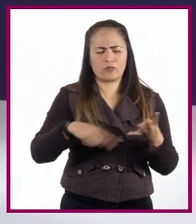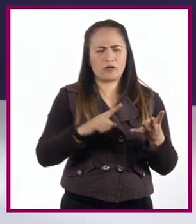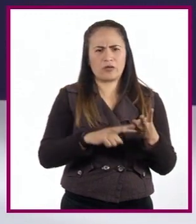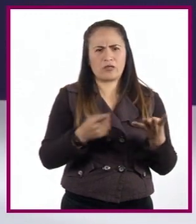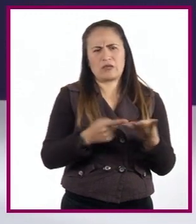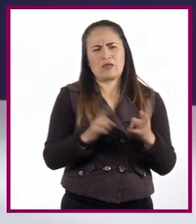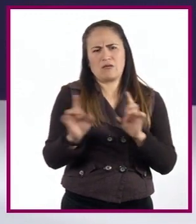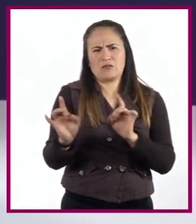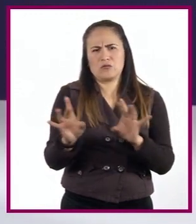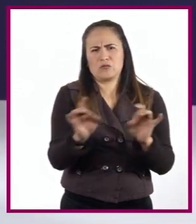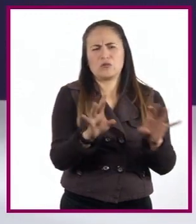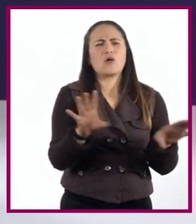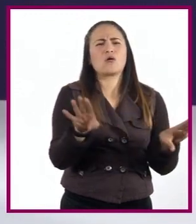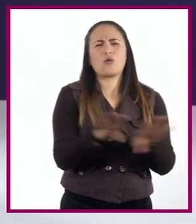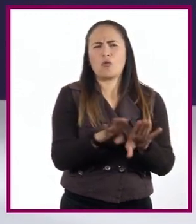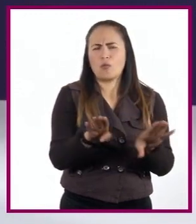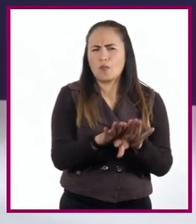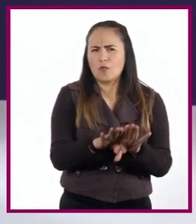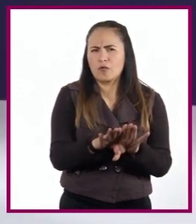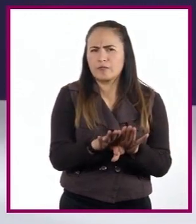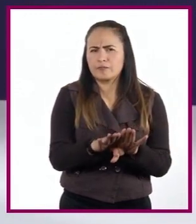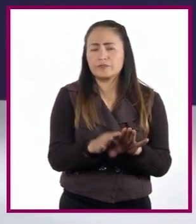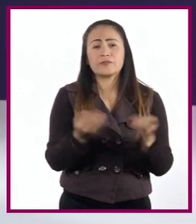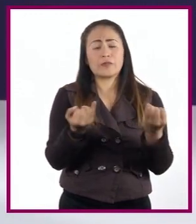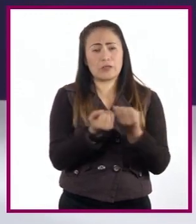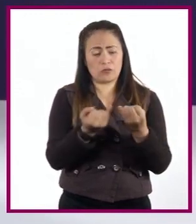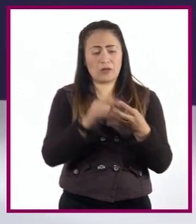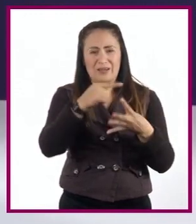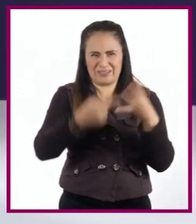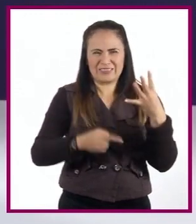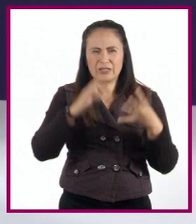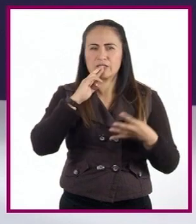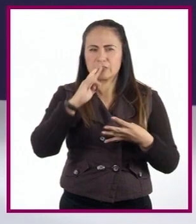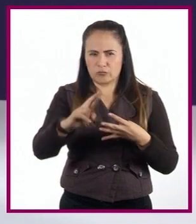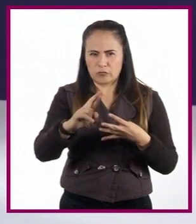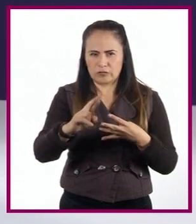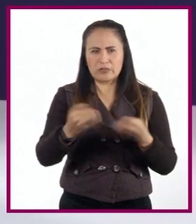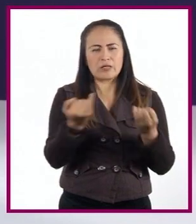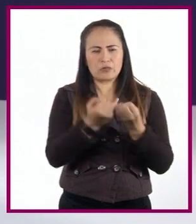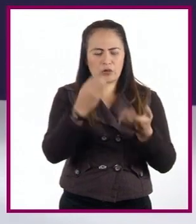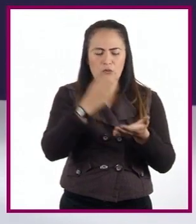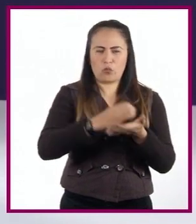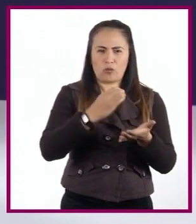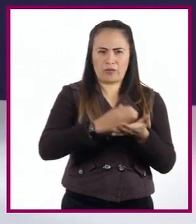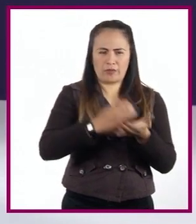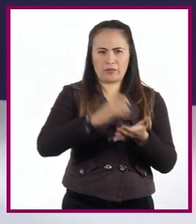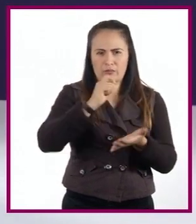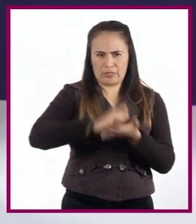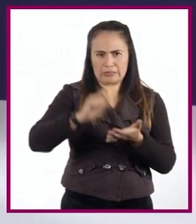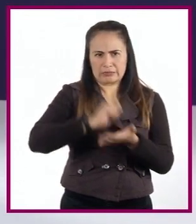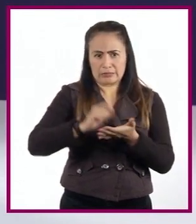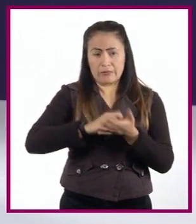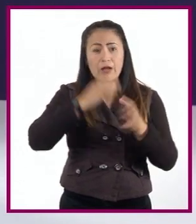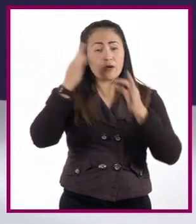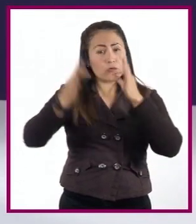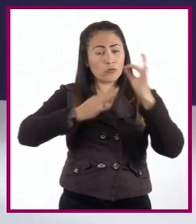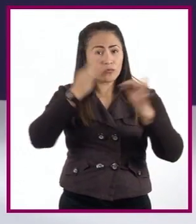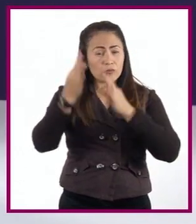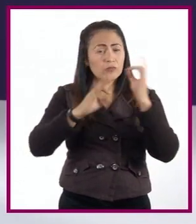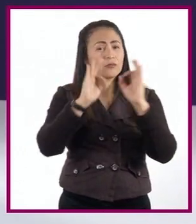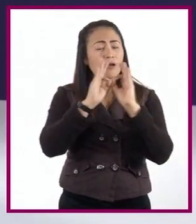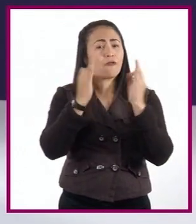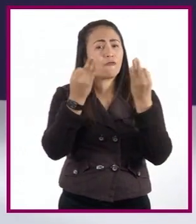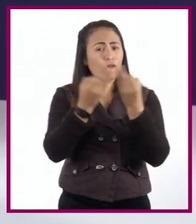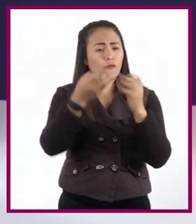sucedió el acontecimiento? Además de estas respuestas, escriban en su libreta de apuntes si la noticia está escrita de